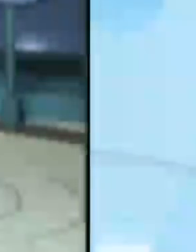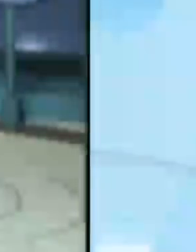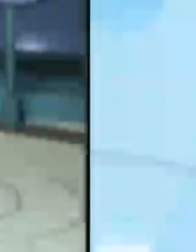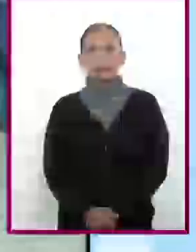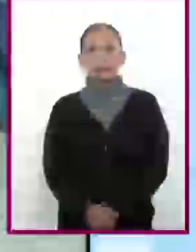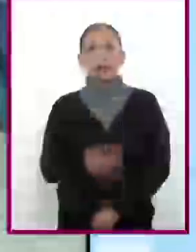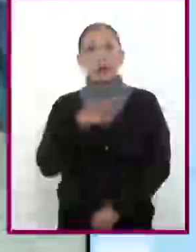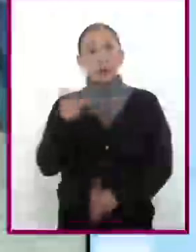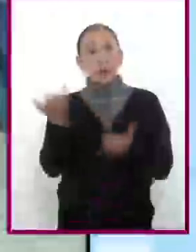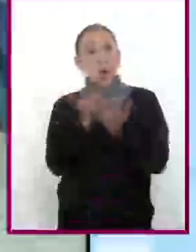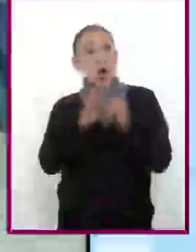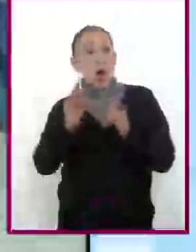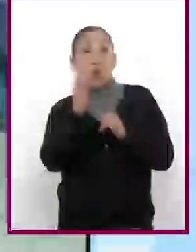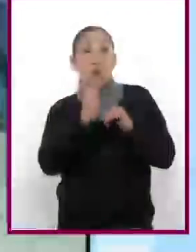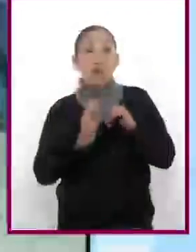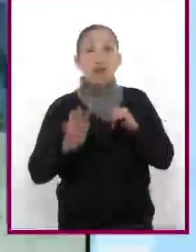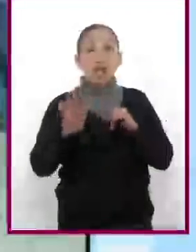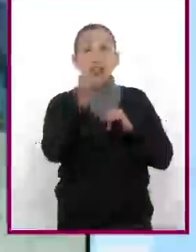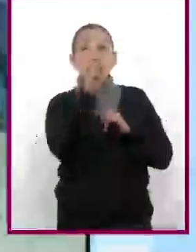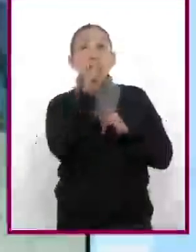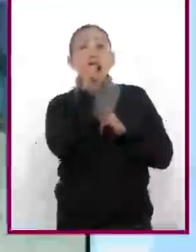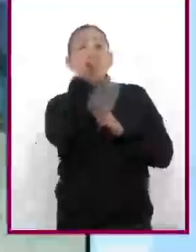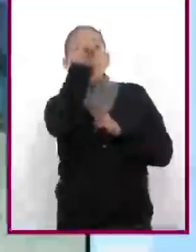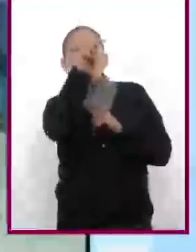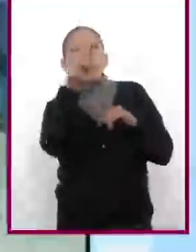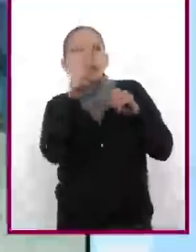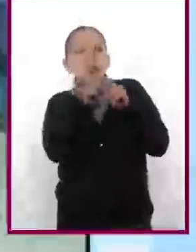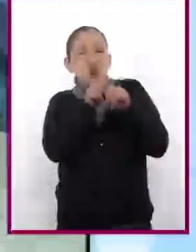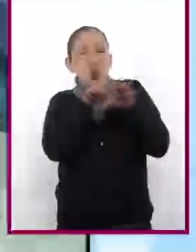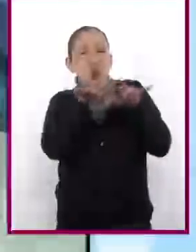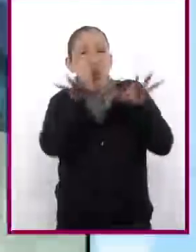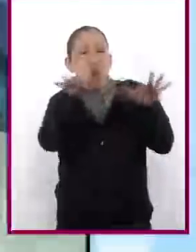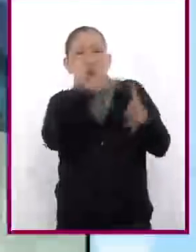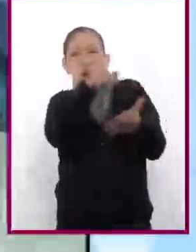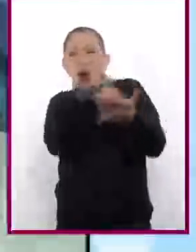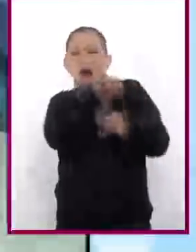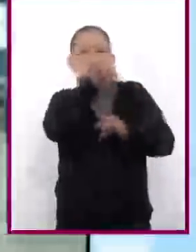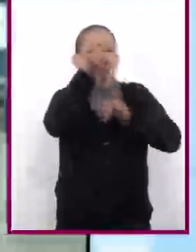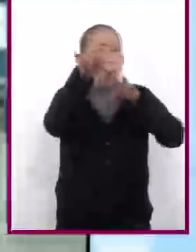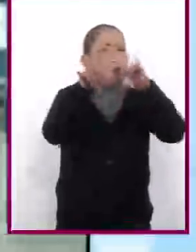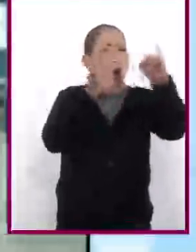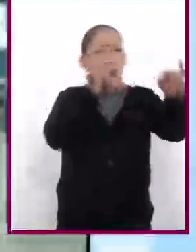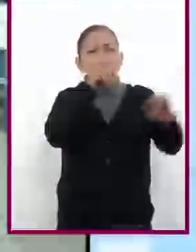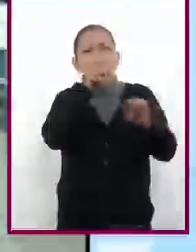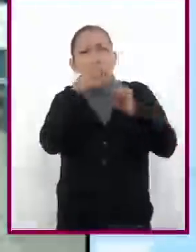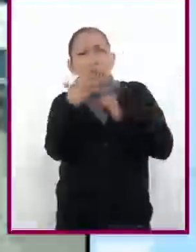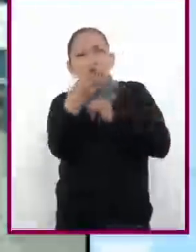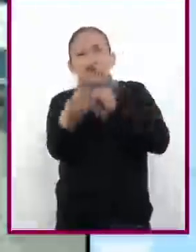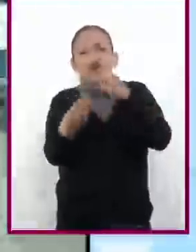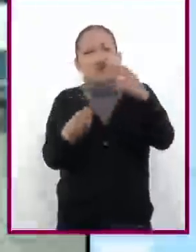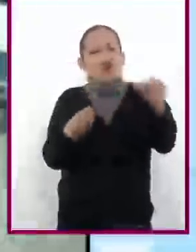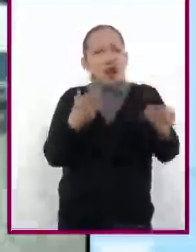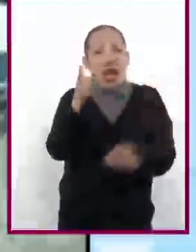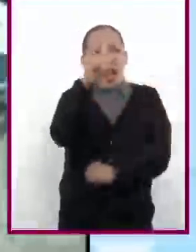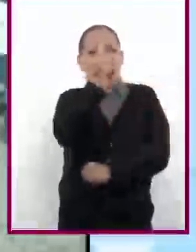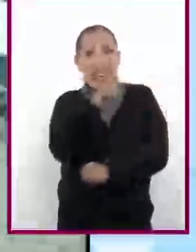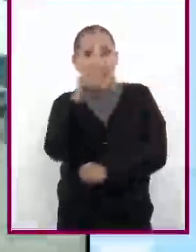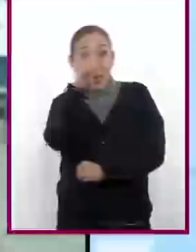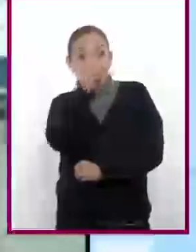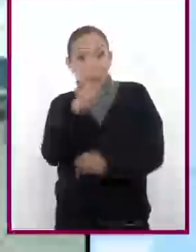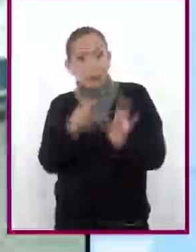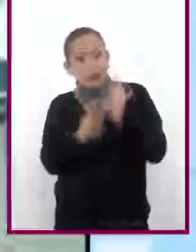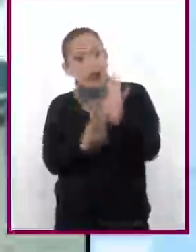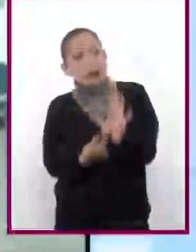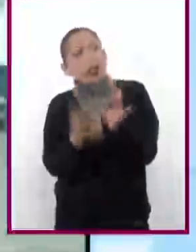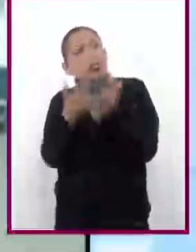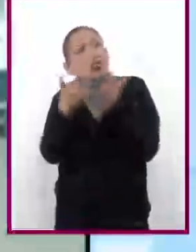Como el universo, las palabras se desplazan y expanden hasta lugares insólitos. Las lenguas expresan la historia